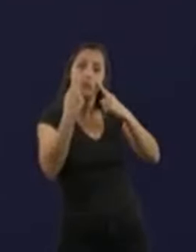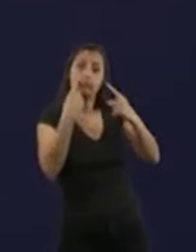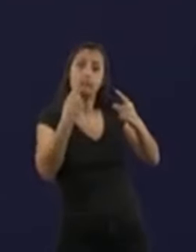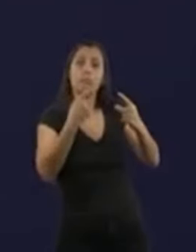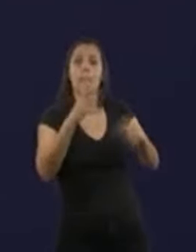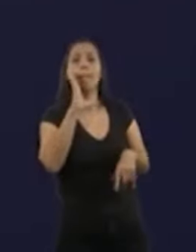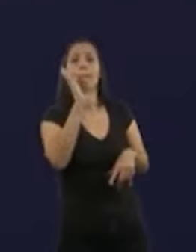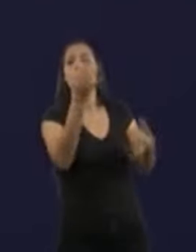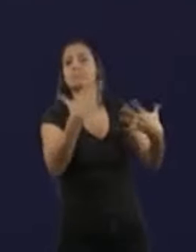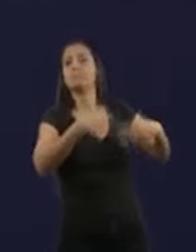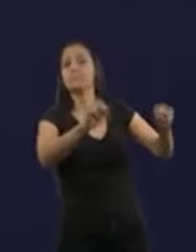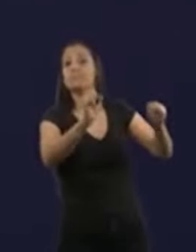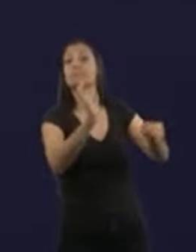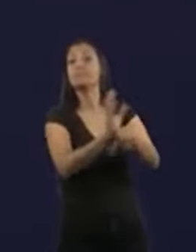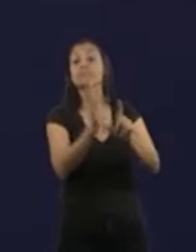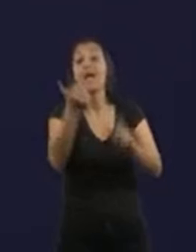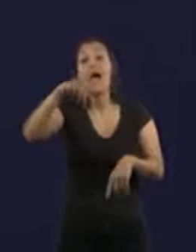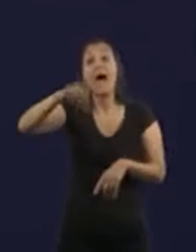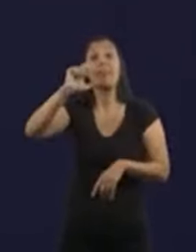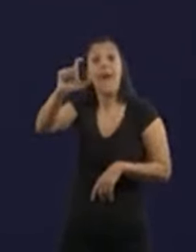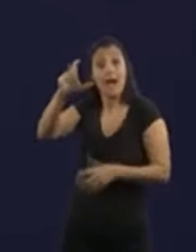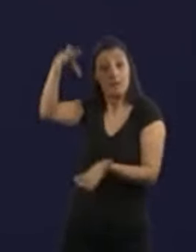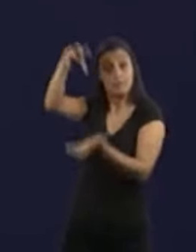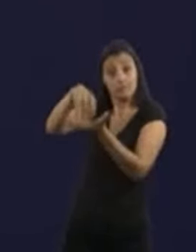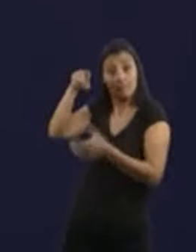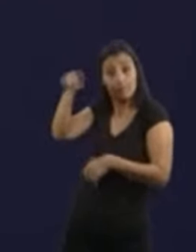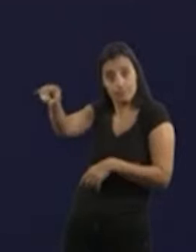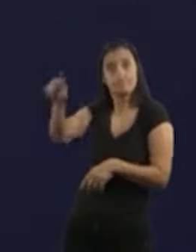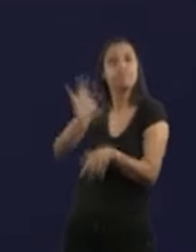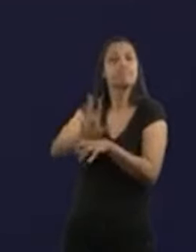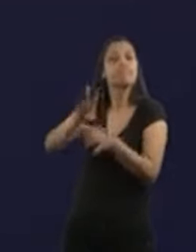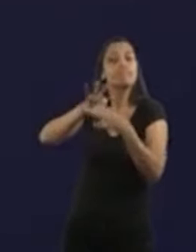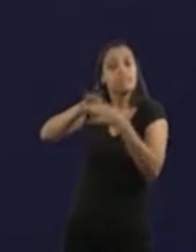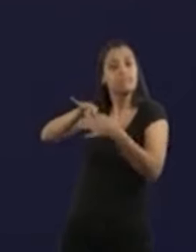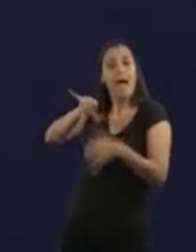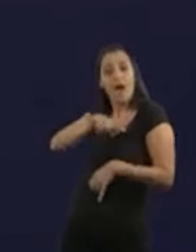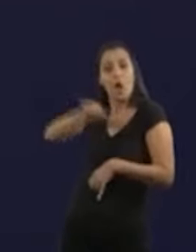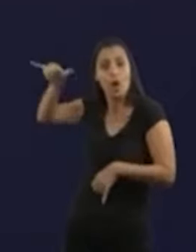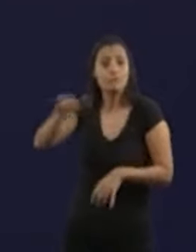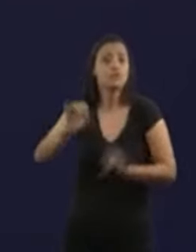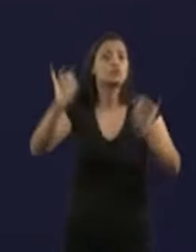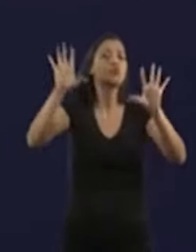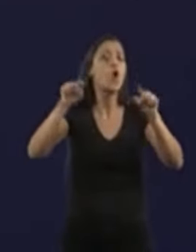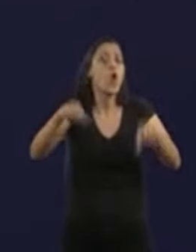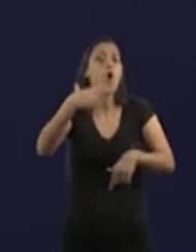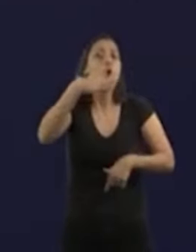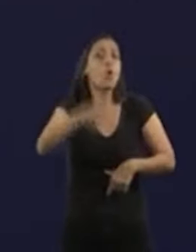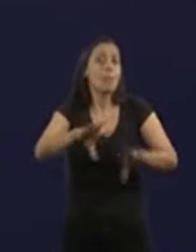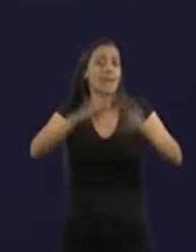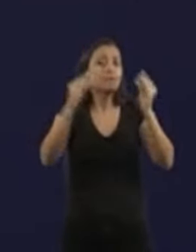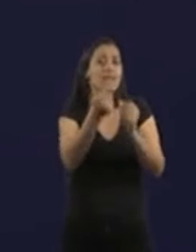reveló que la ANAC, como autoridad aeronáutica, alcanzó solo un cumplimiento del